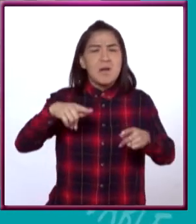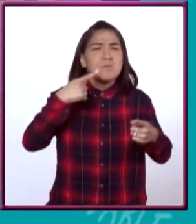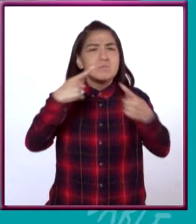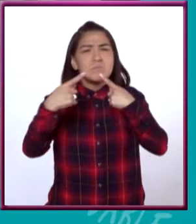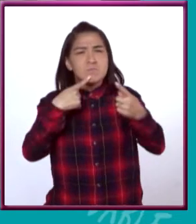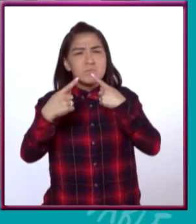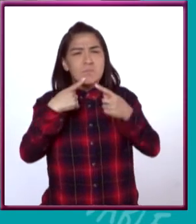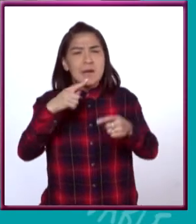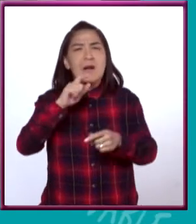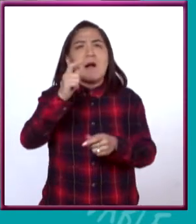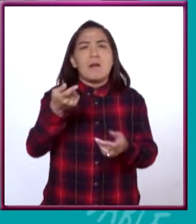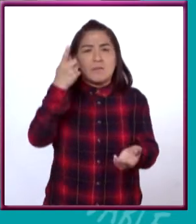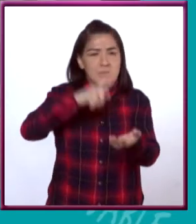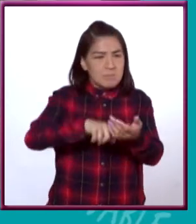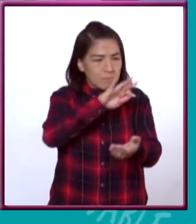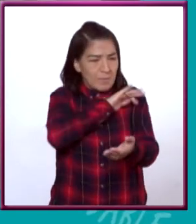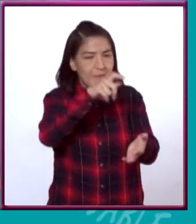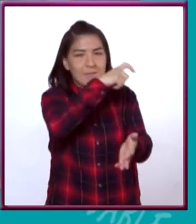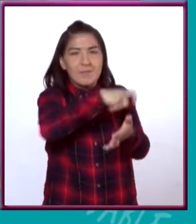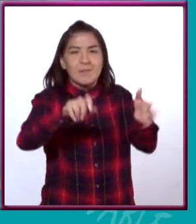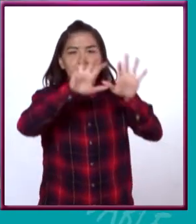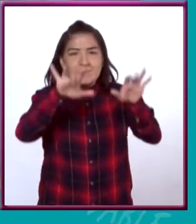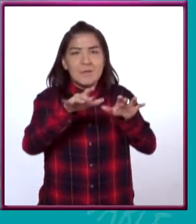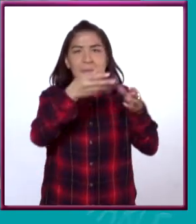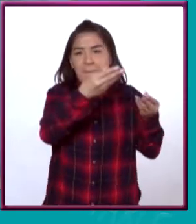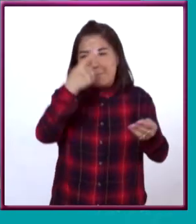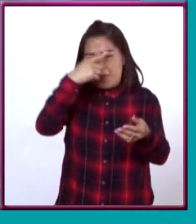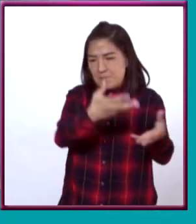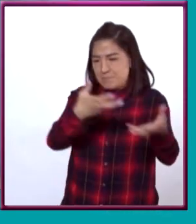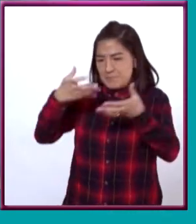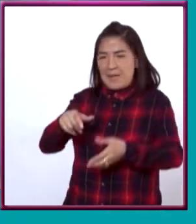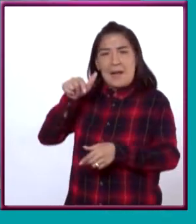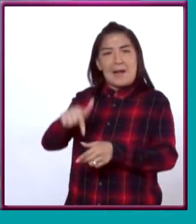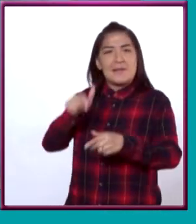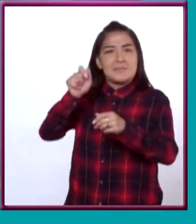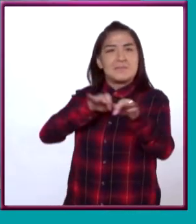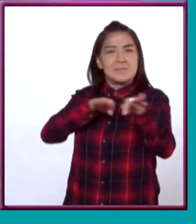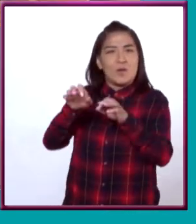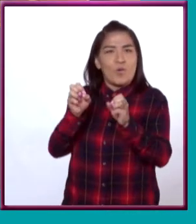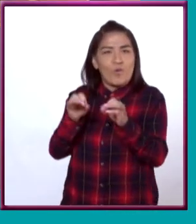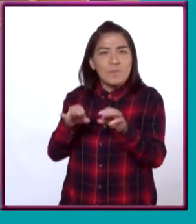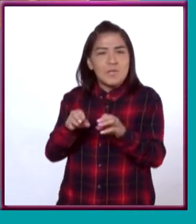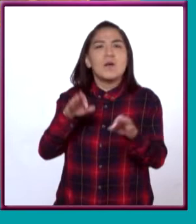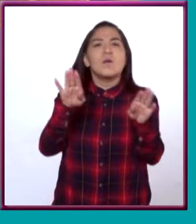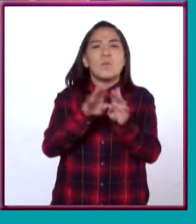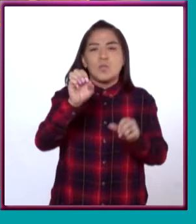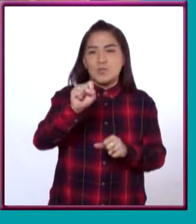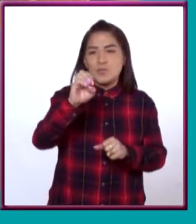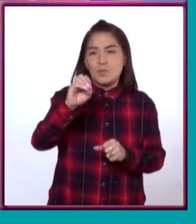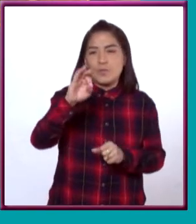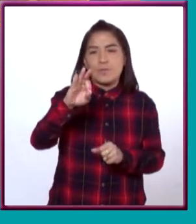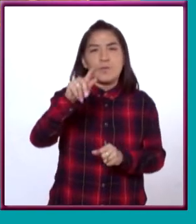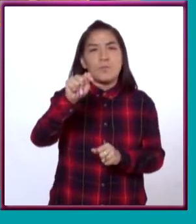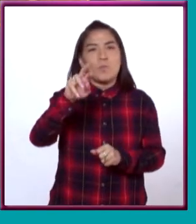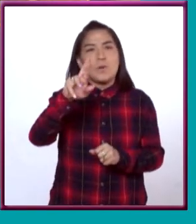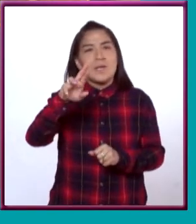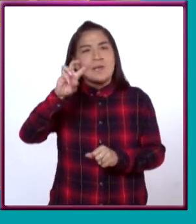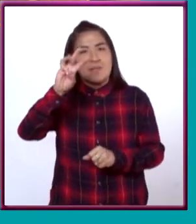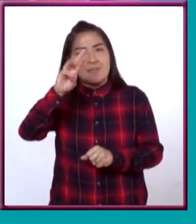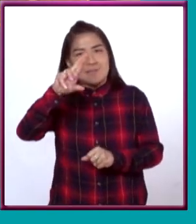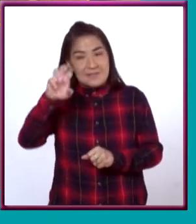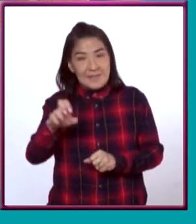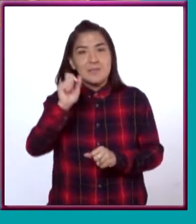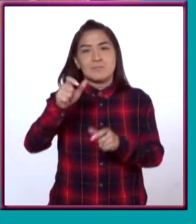profesionales tuvieron computadoras en sus despachos y se empezó a vender el software para el diseño asistido por computadoras